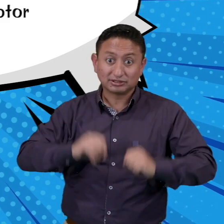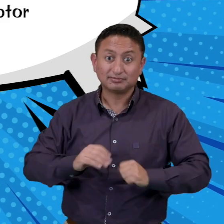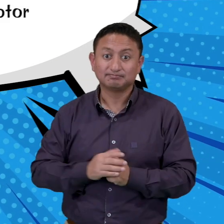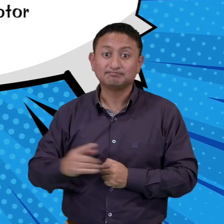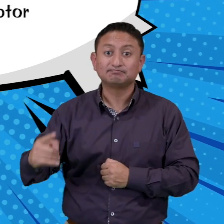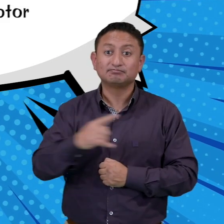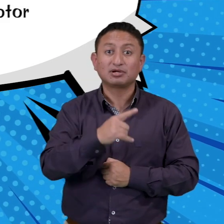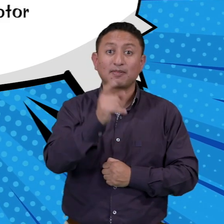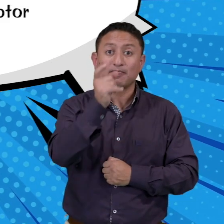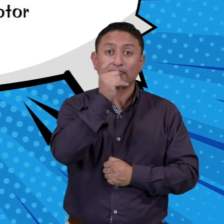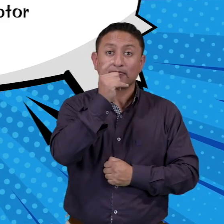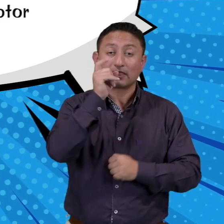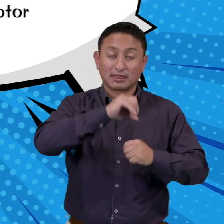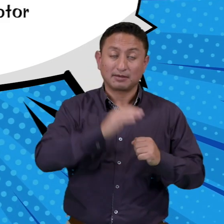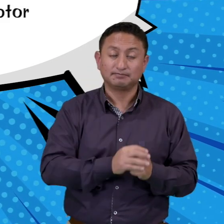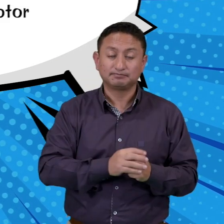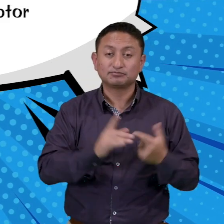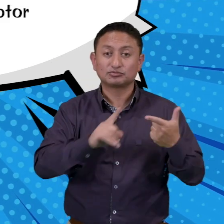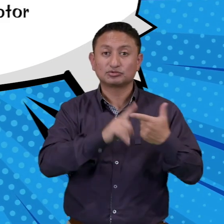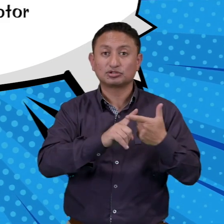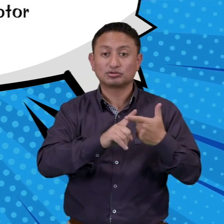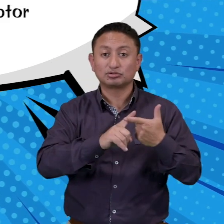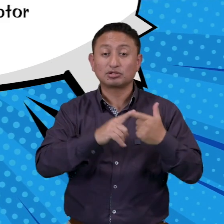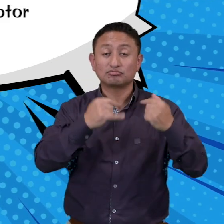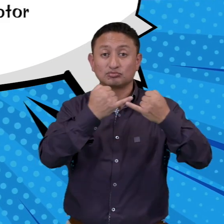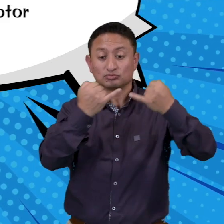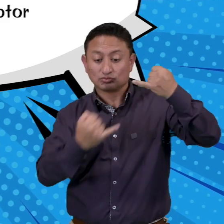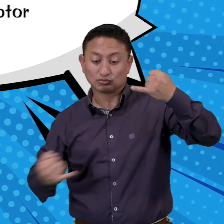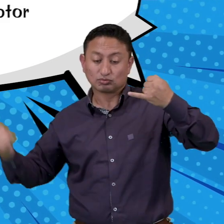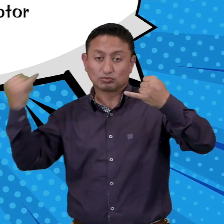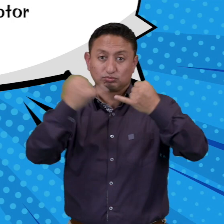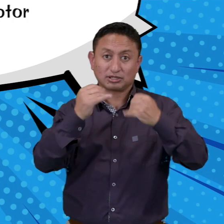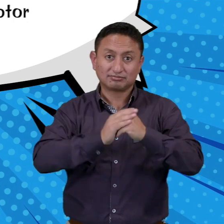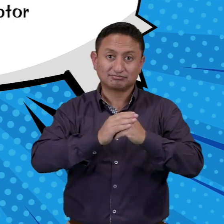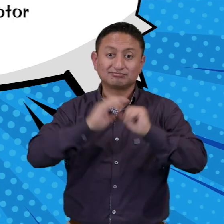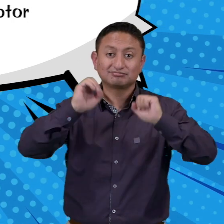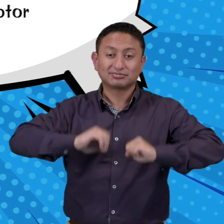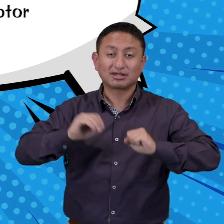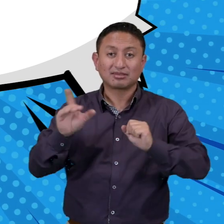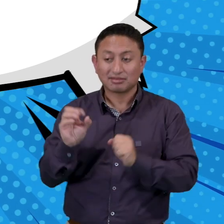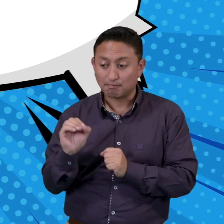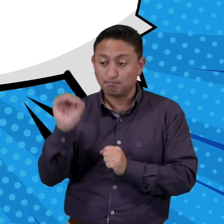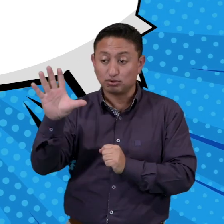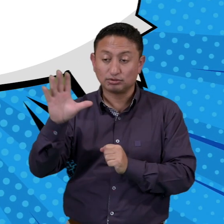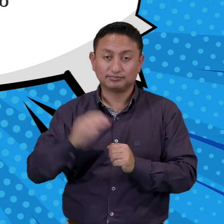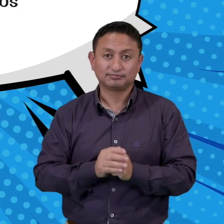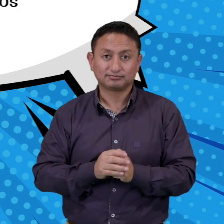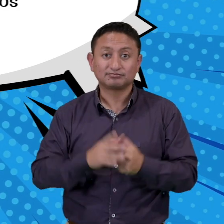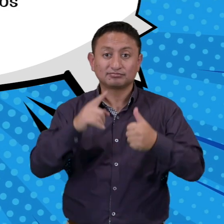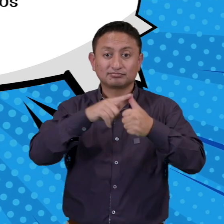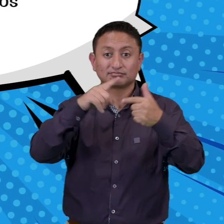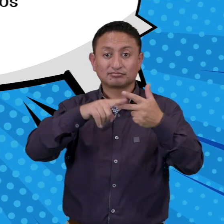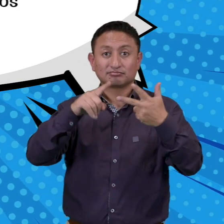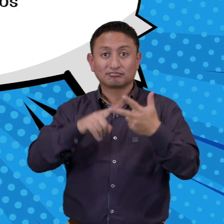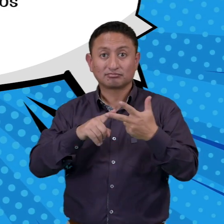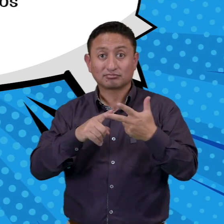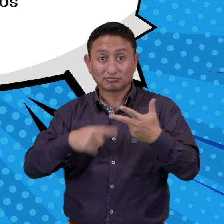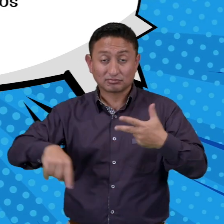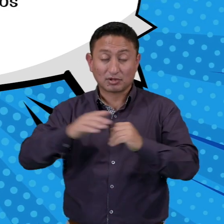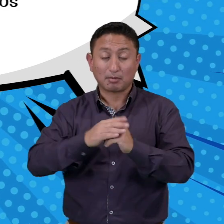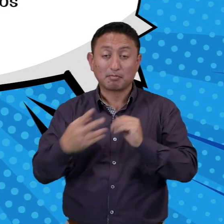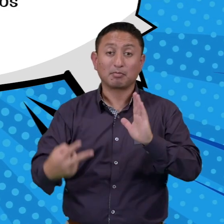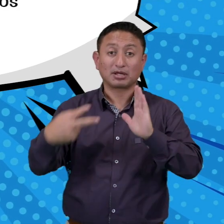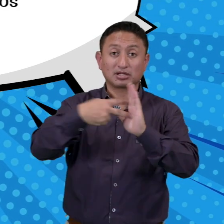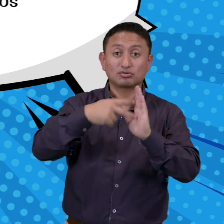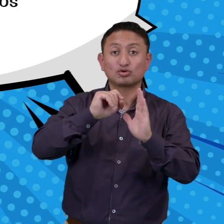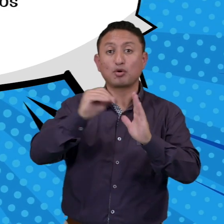de un generador de corriente, un conductor de conexión y un elemento receptor. Todos los elementos de un circuito eléctrico pueden